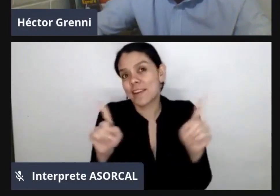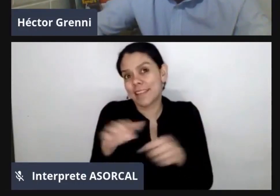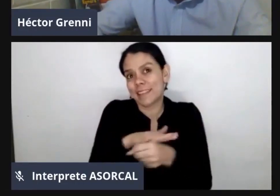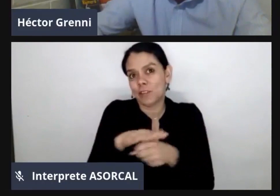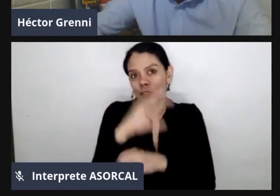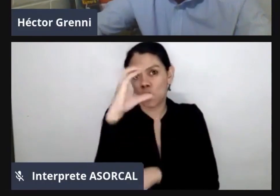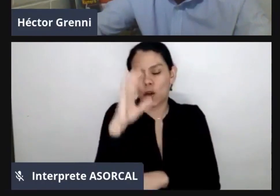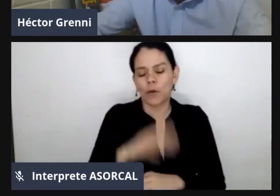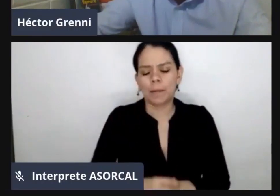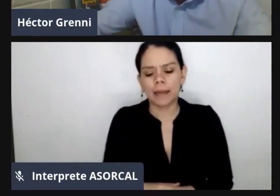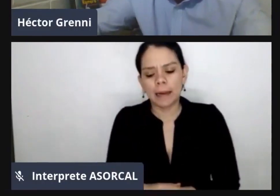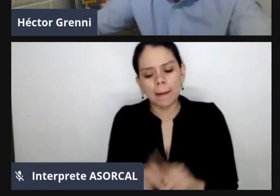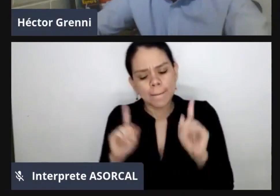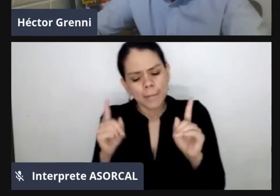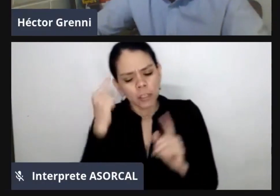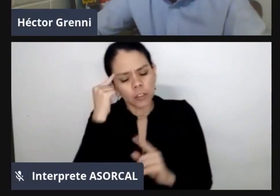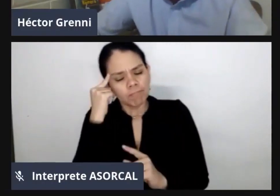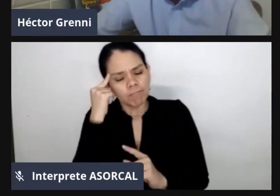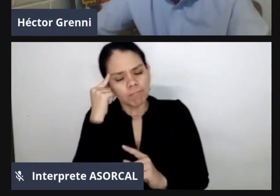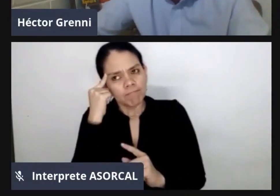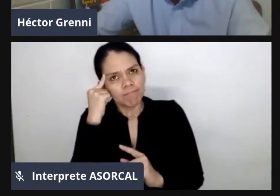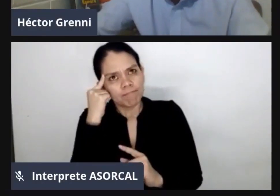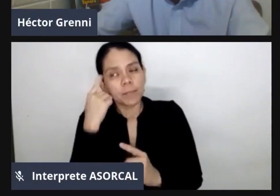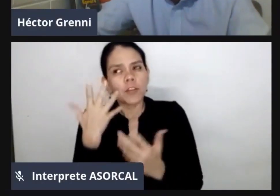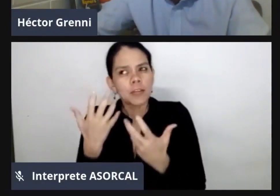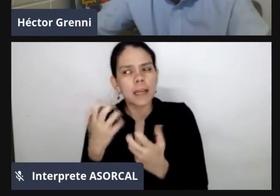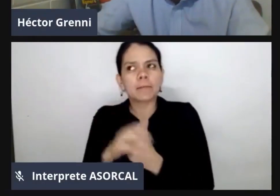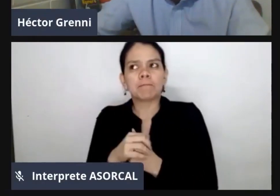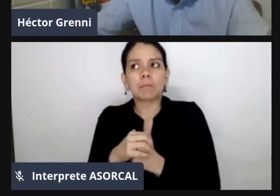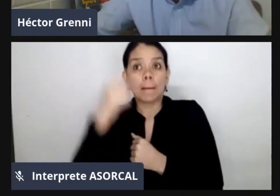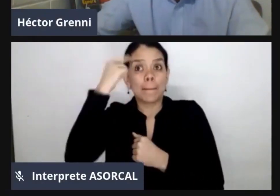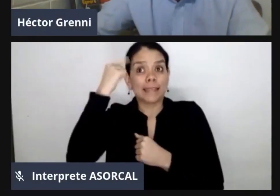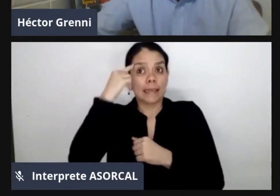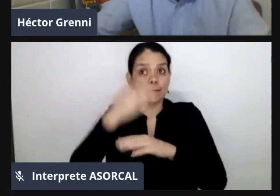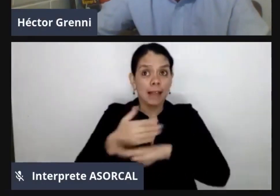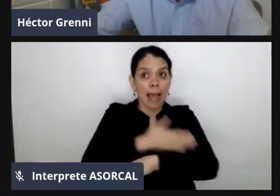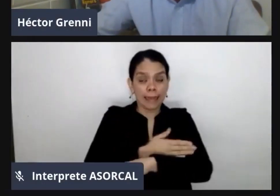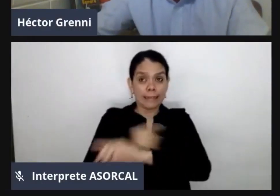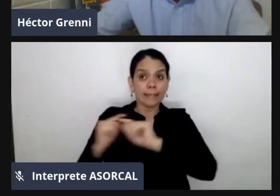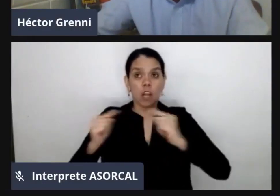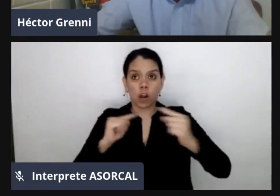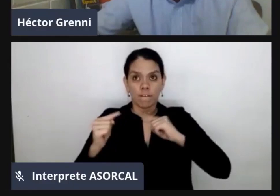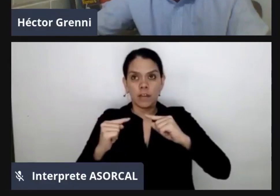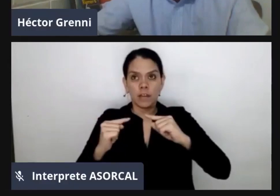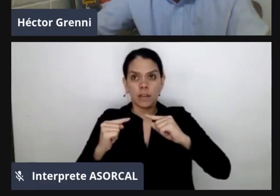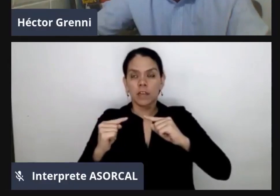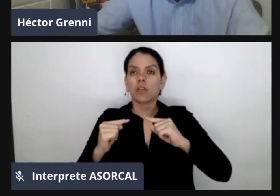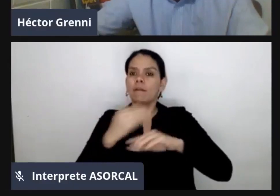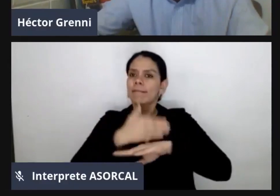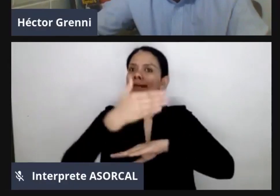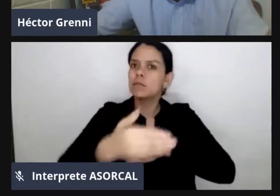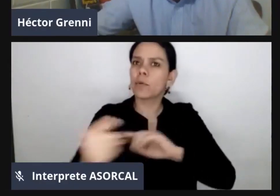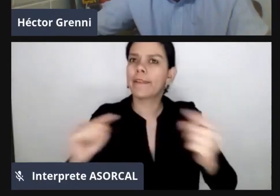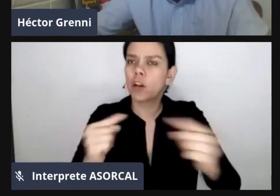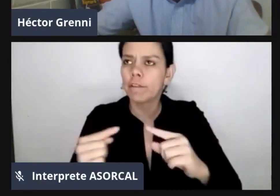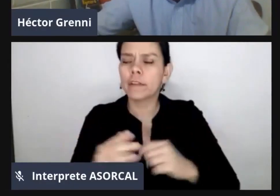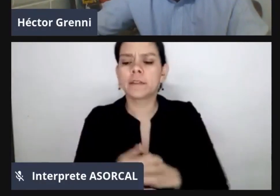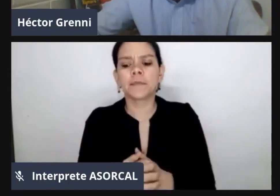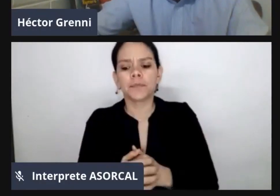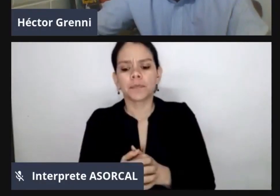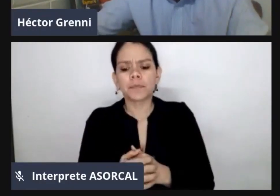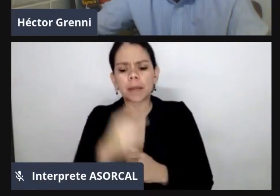usted quisiera tomar esta respuesta, pero esa relación entre las ciudades, la capital, donde se ejercen los